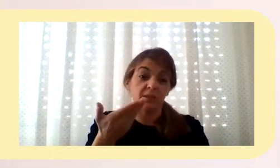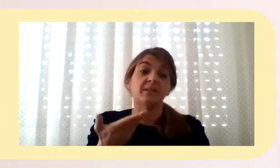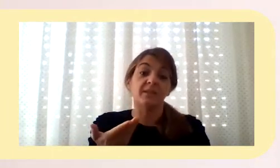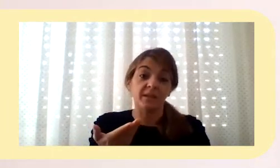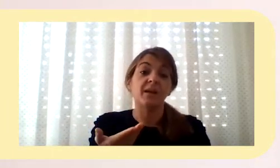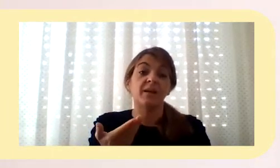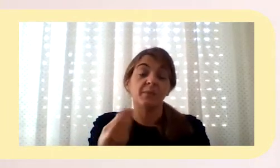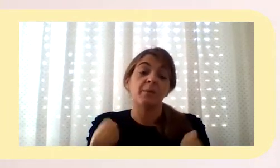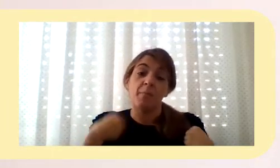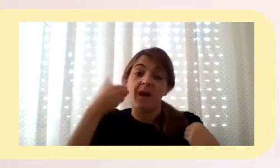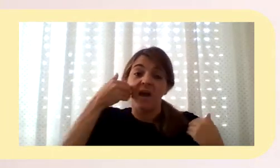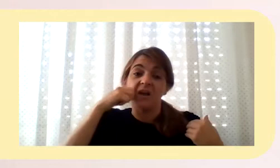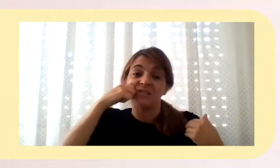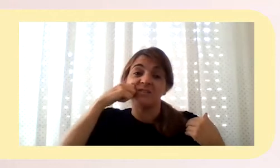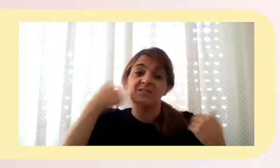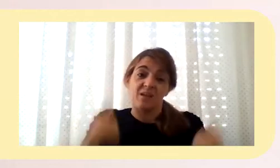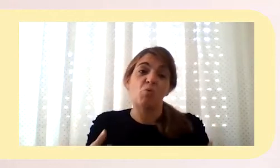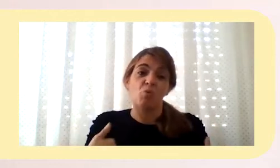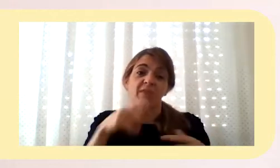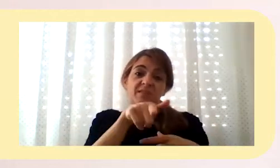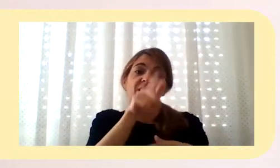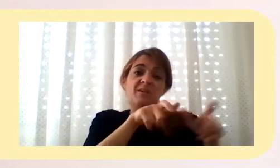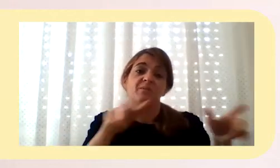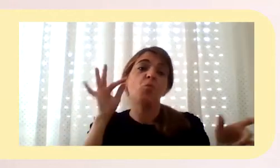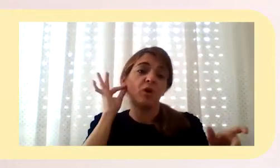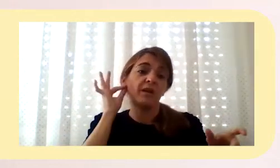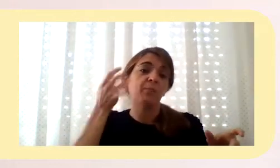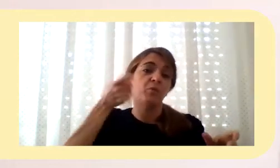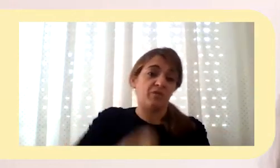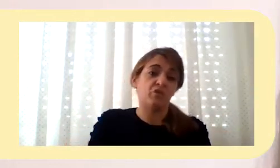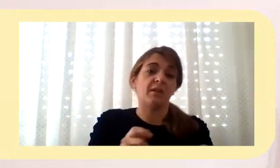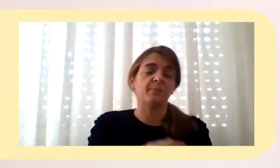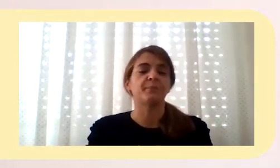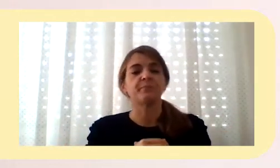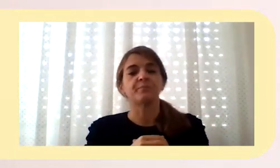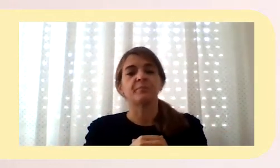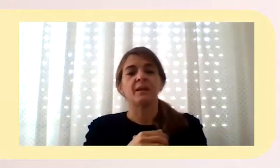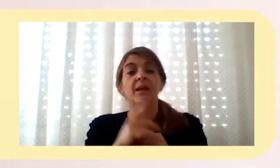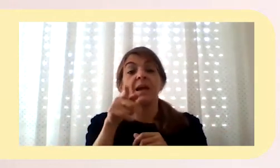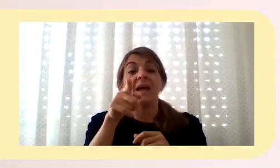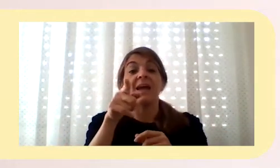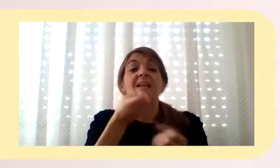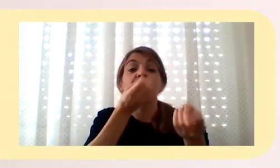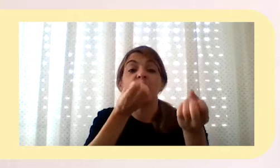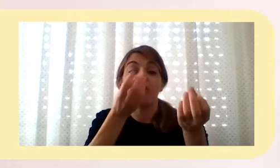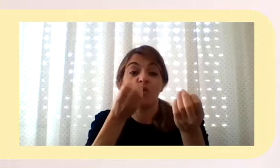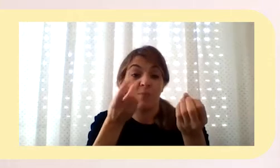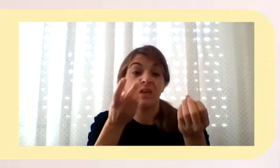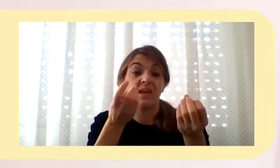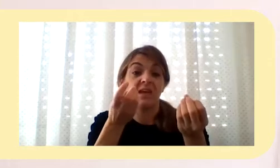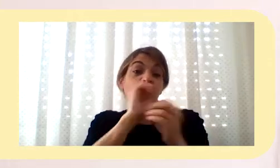en la propia salud de estas mujeres. Según el informe SANI